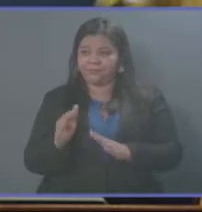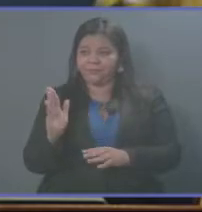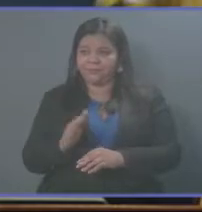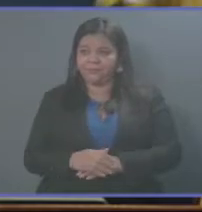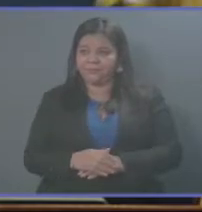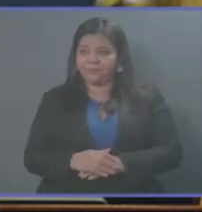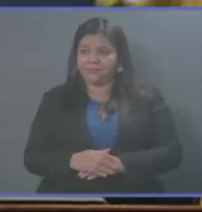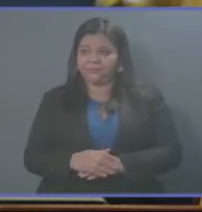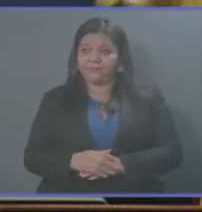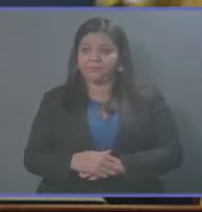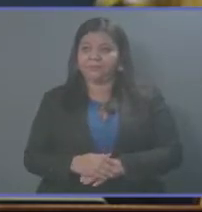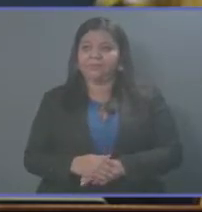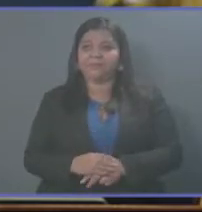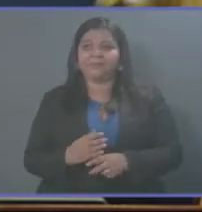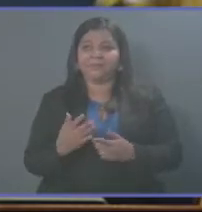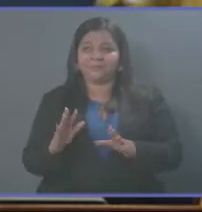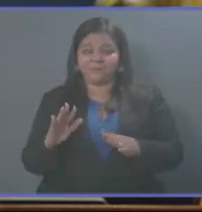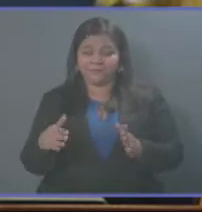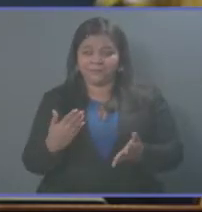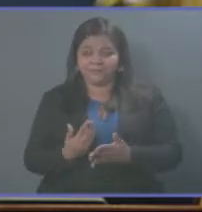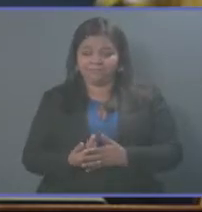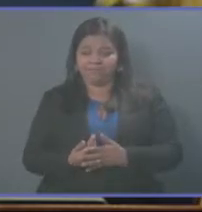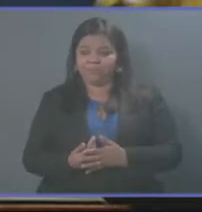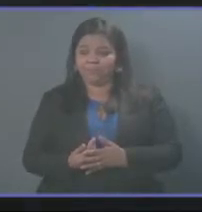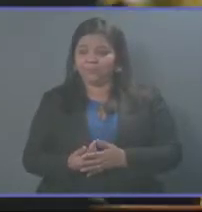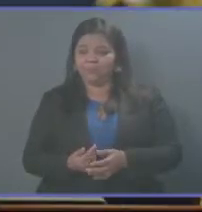salvadoreña en las grandes ciudades